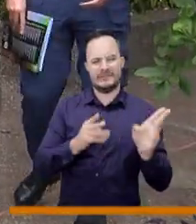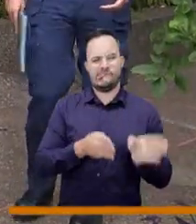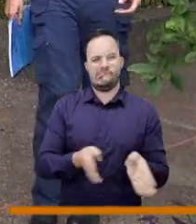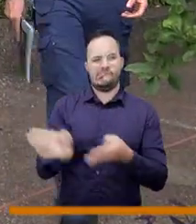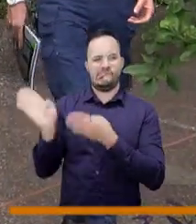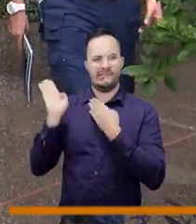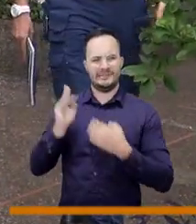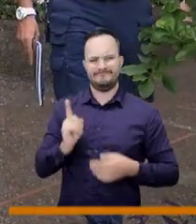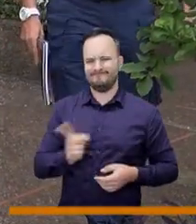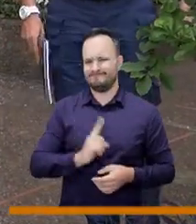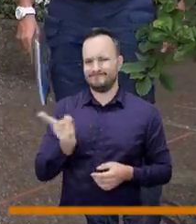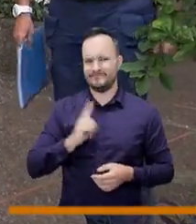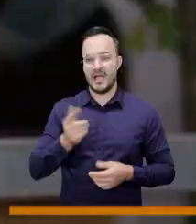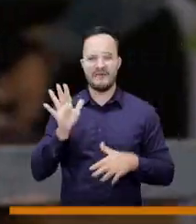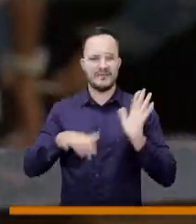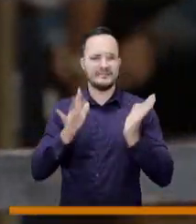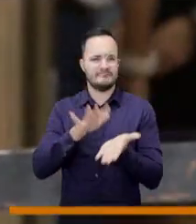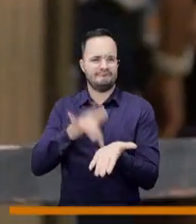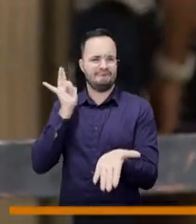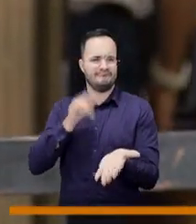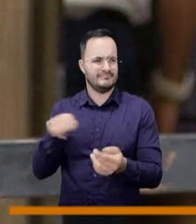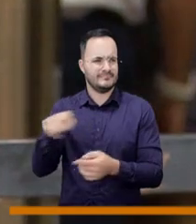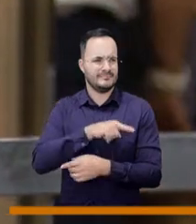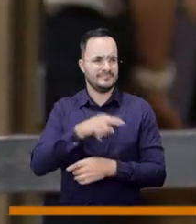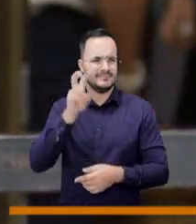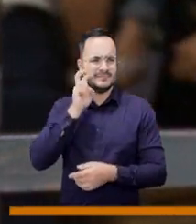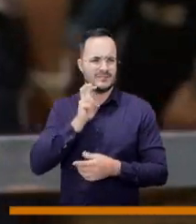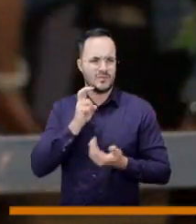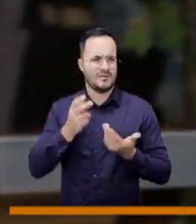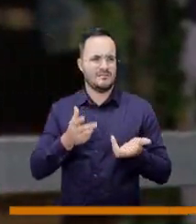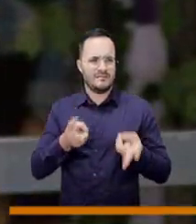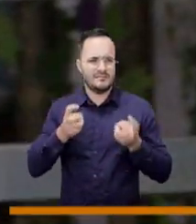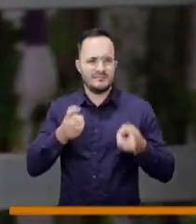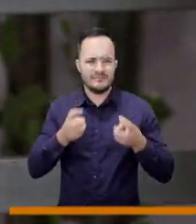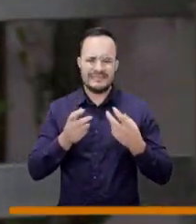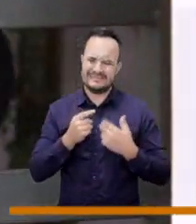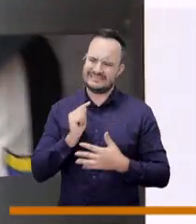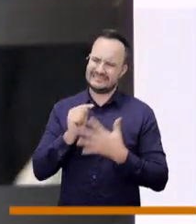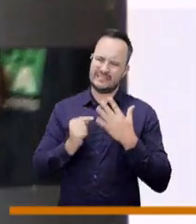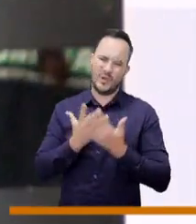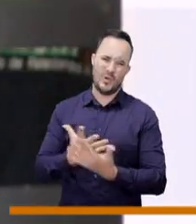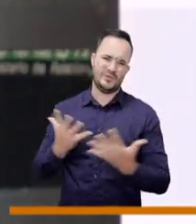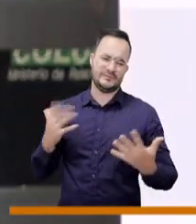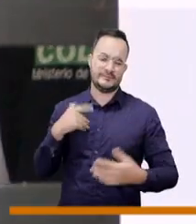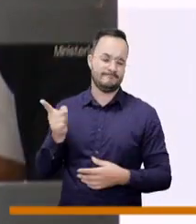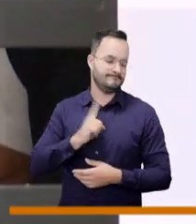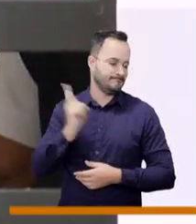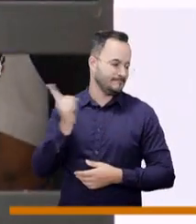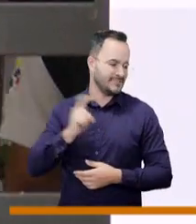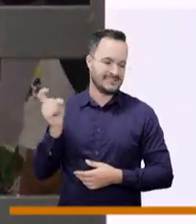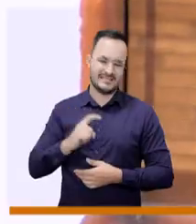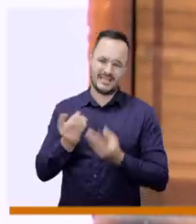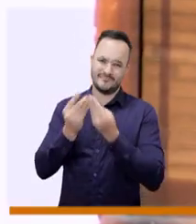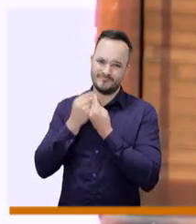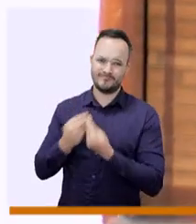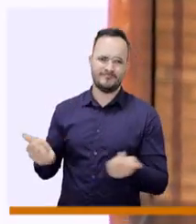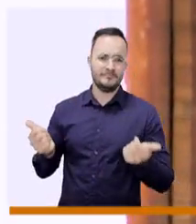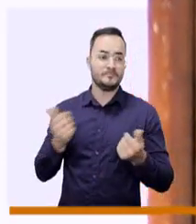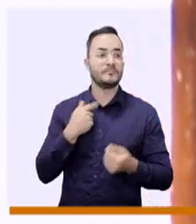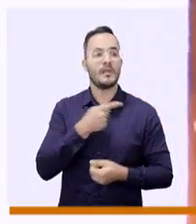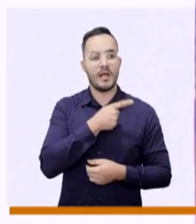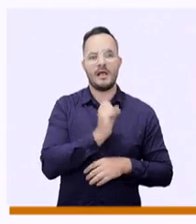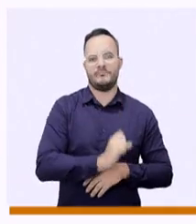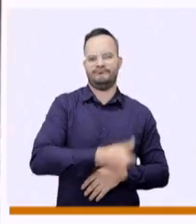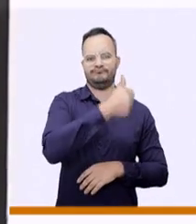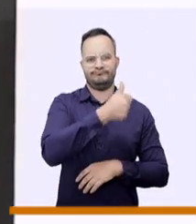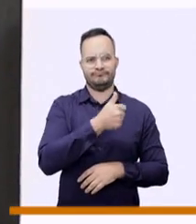de asuntos ilegales, explotación sexual, tiene que ser combatido. Y tiene que